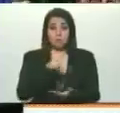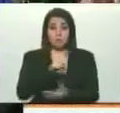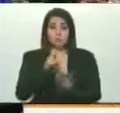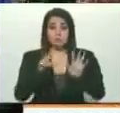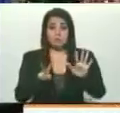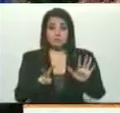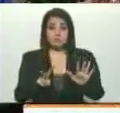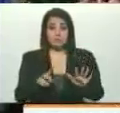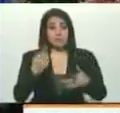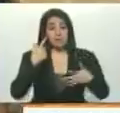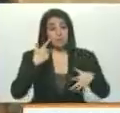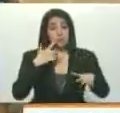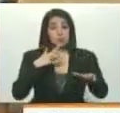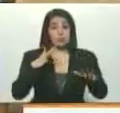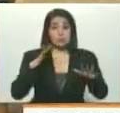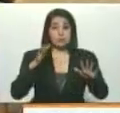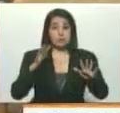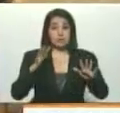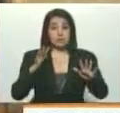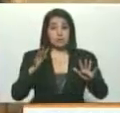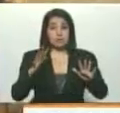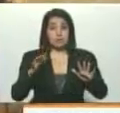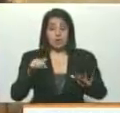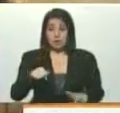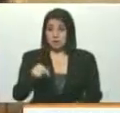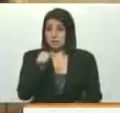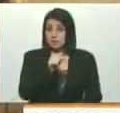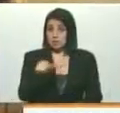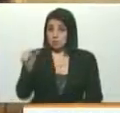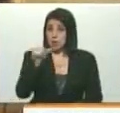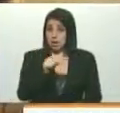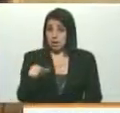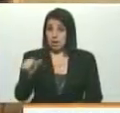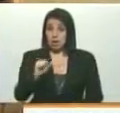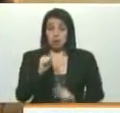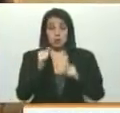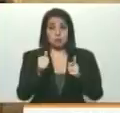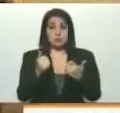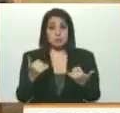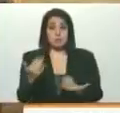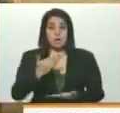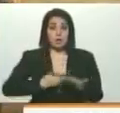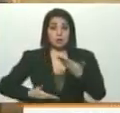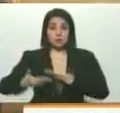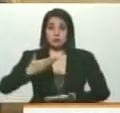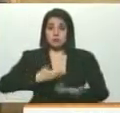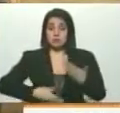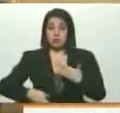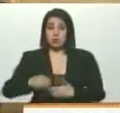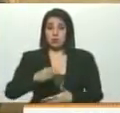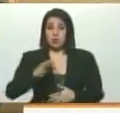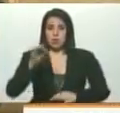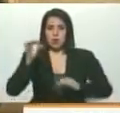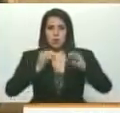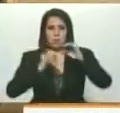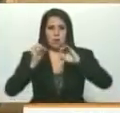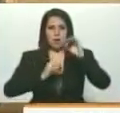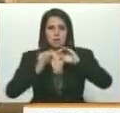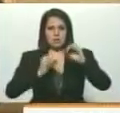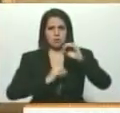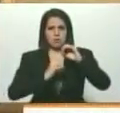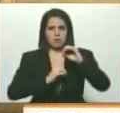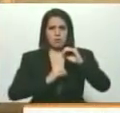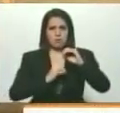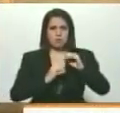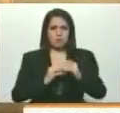por cierto por cierto esta semana debemos ya comenzar la negociación con manejo ahora